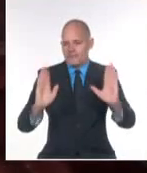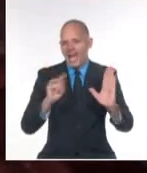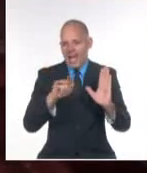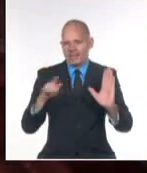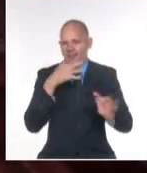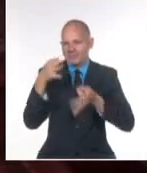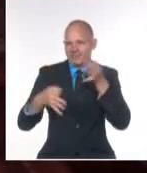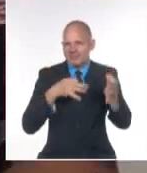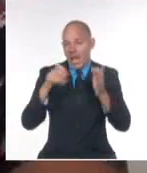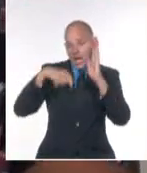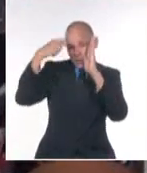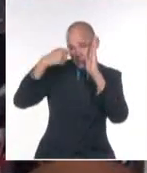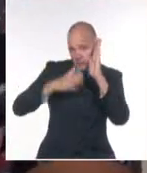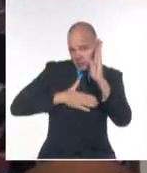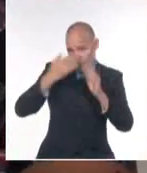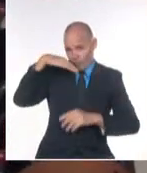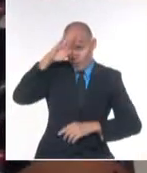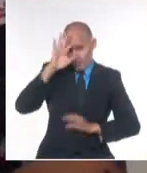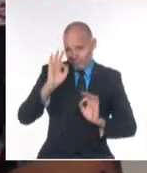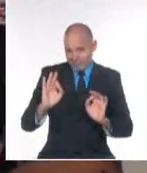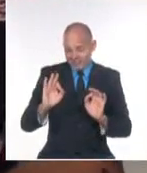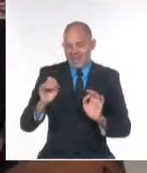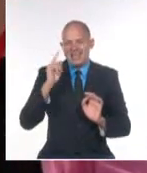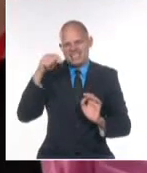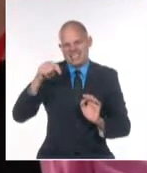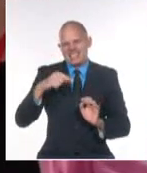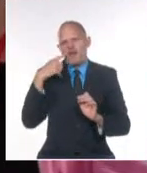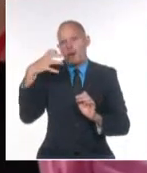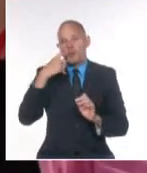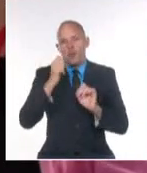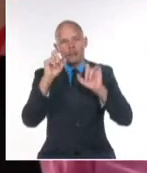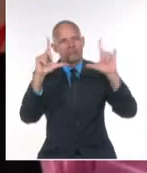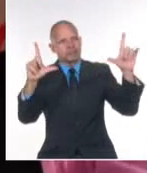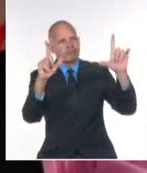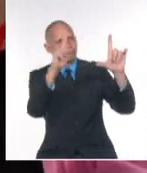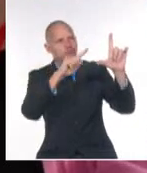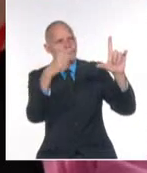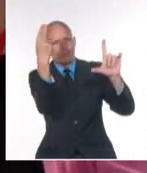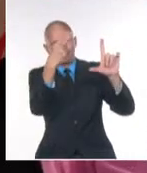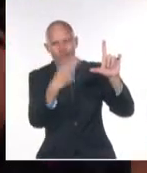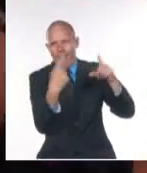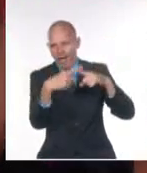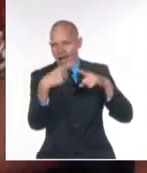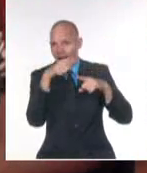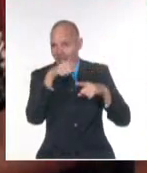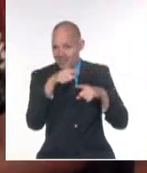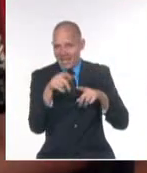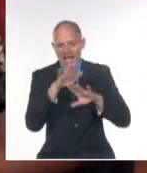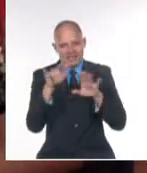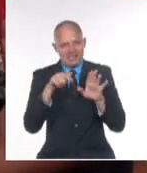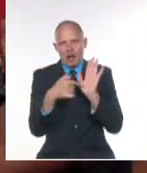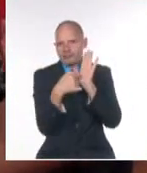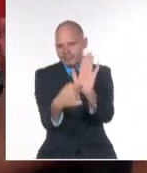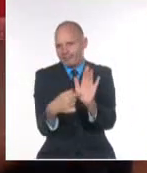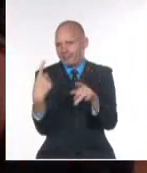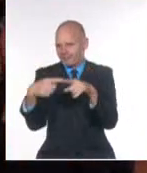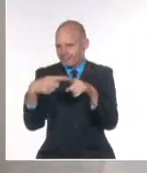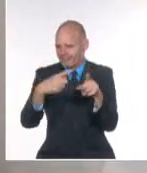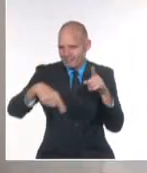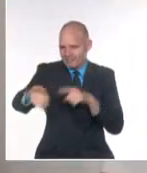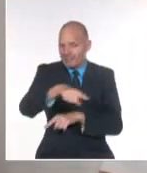El cartel cubano de cine Memoria del Mundo fue destacado durante el encuentro que tuvo lugar como parte de las jornadas teóricas del